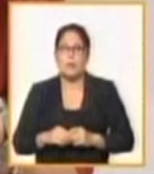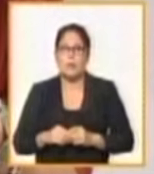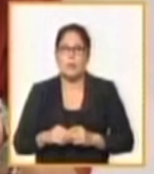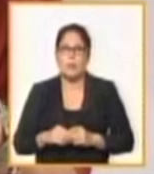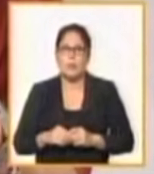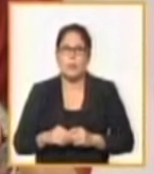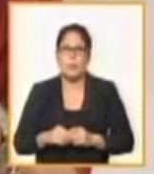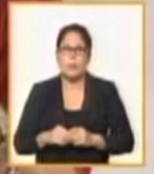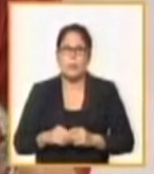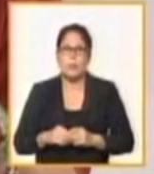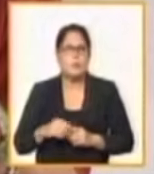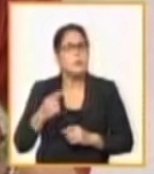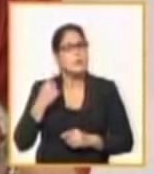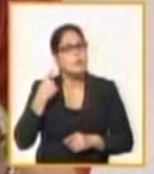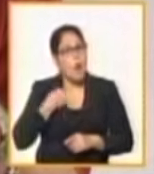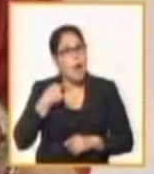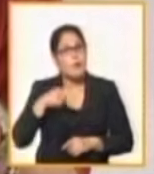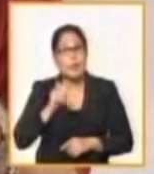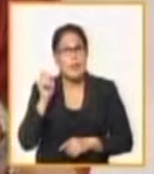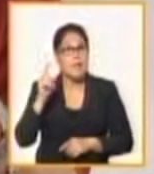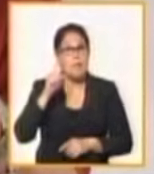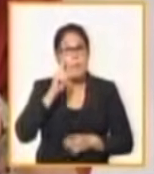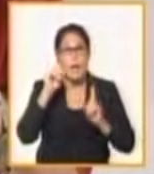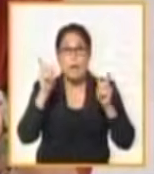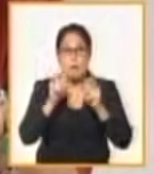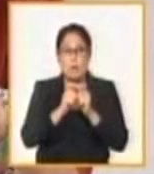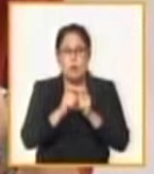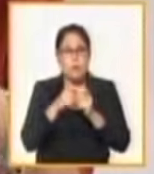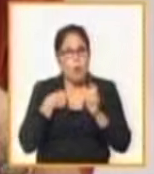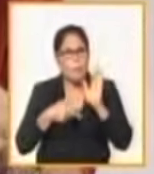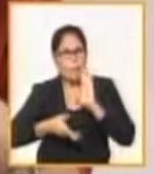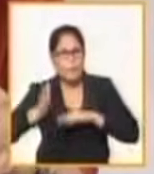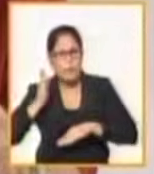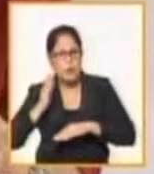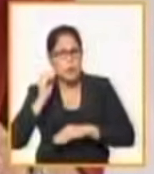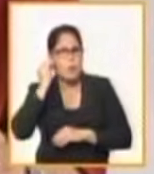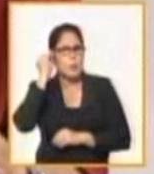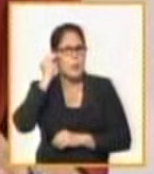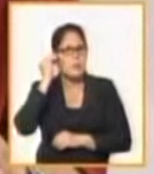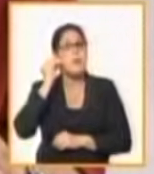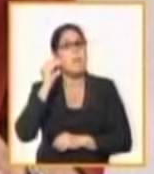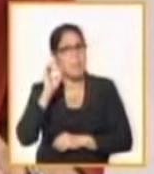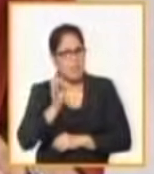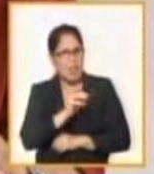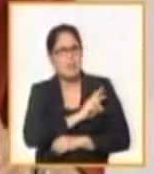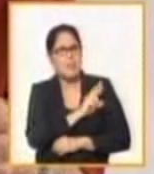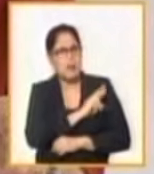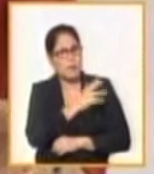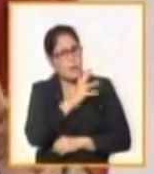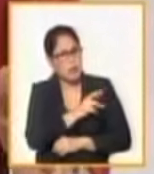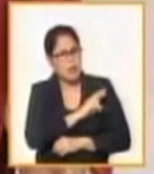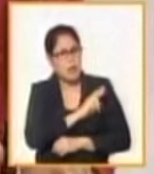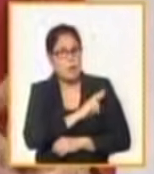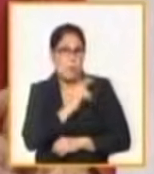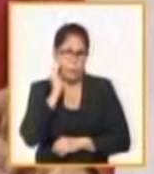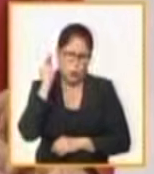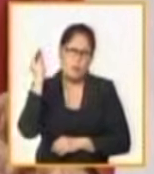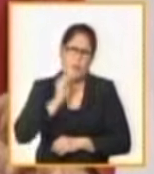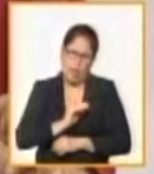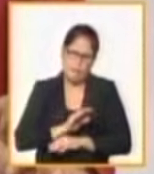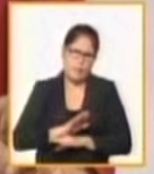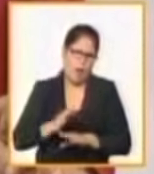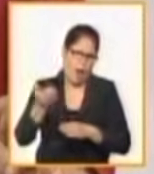soy otra persona ya, porque uno no sabía qué iba a pasar. Yo sabía lo que había